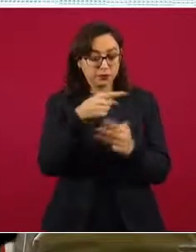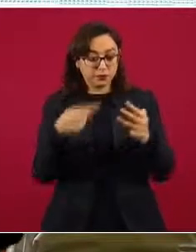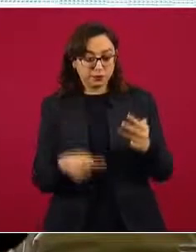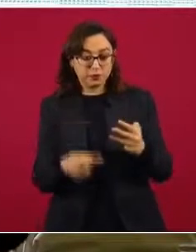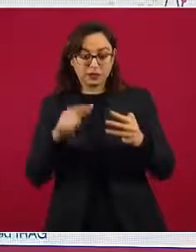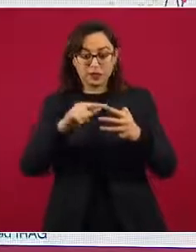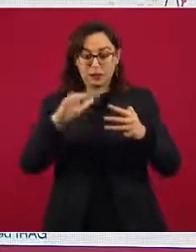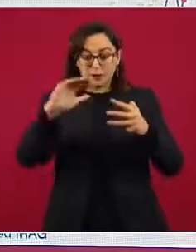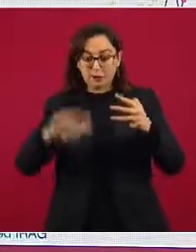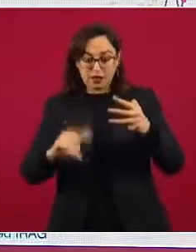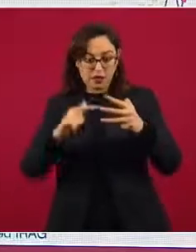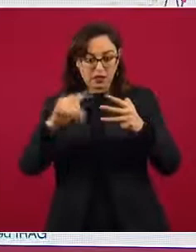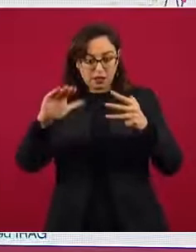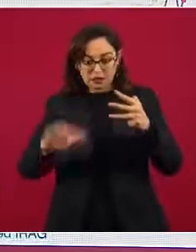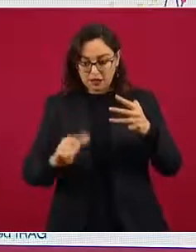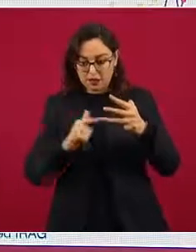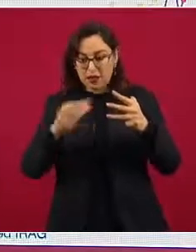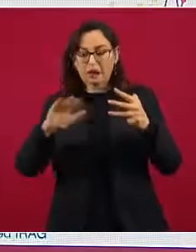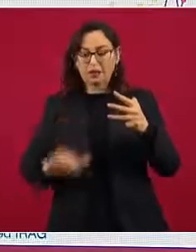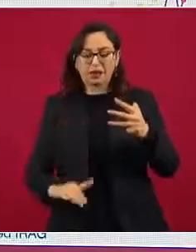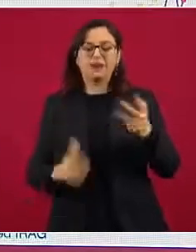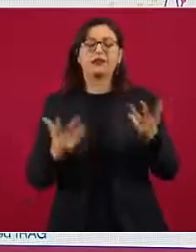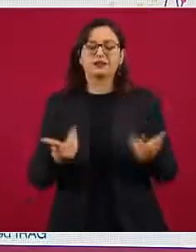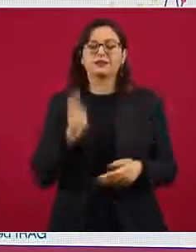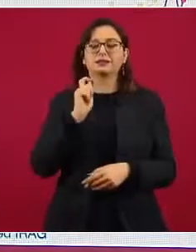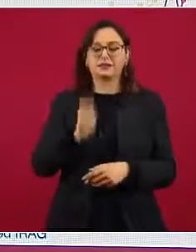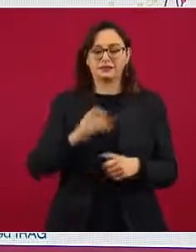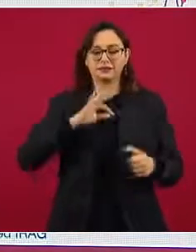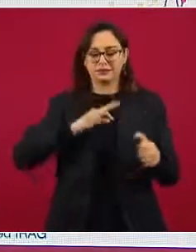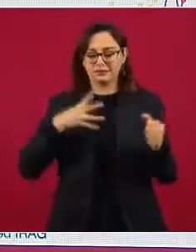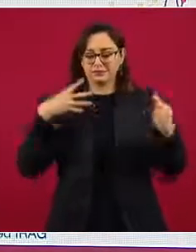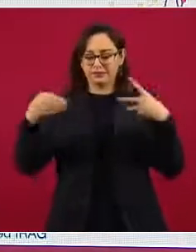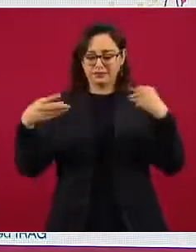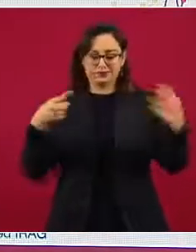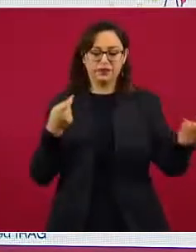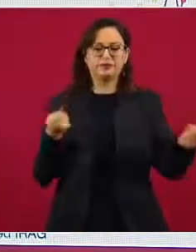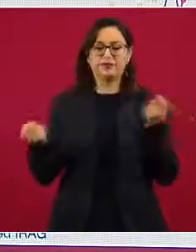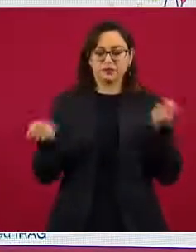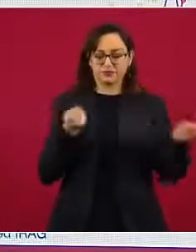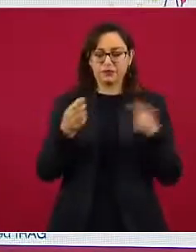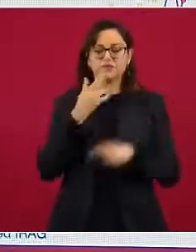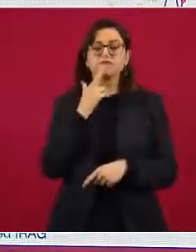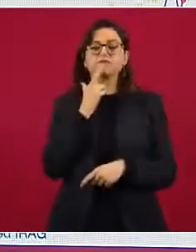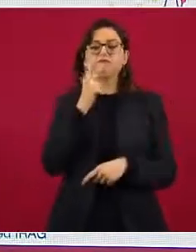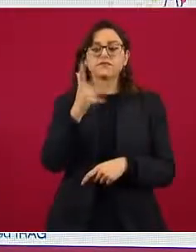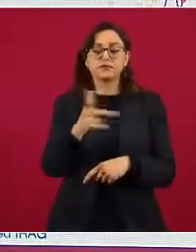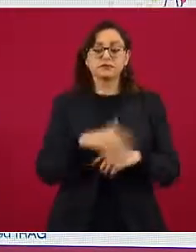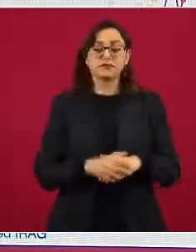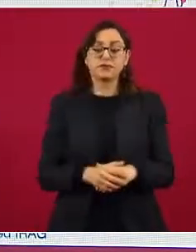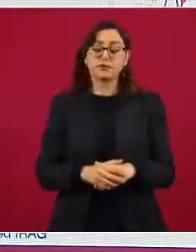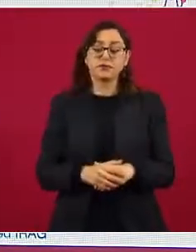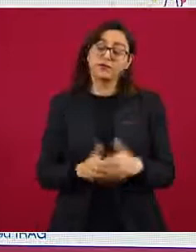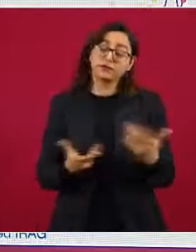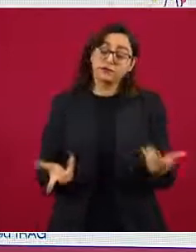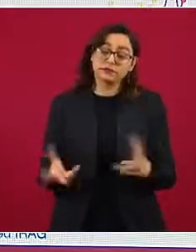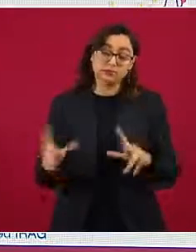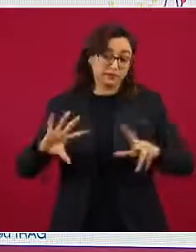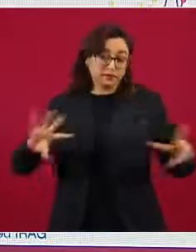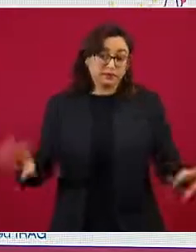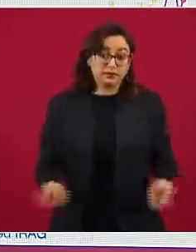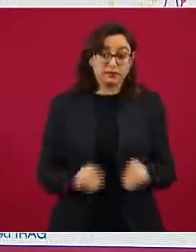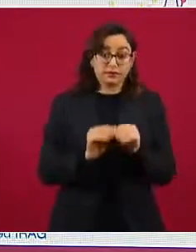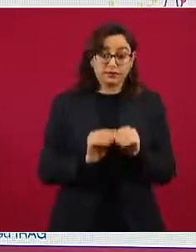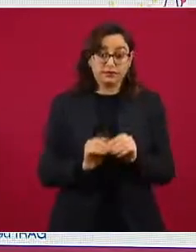más alentador de que hay un control epidémico. En resumen, la epidemia continúa activa en México y debemos seguir con las